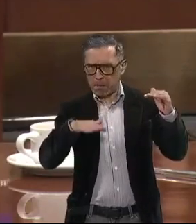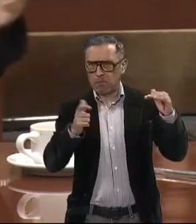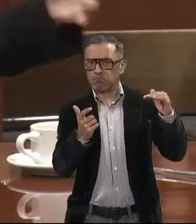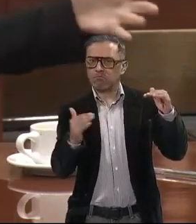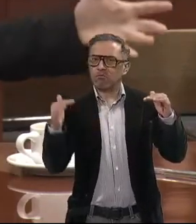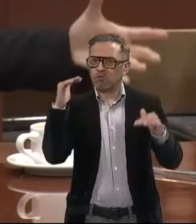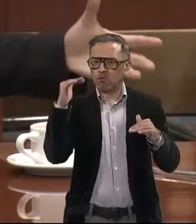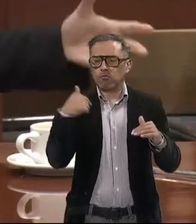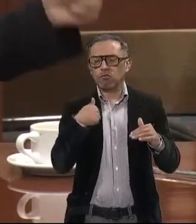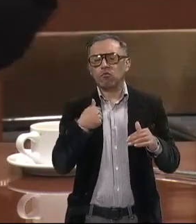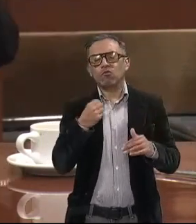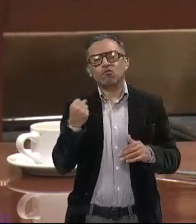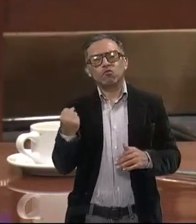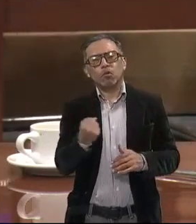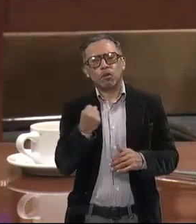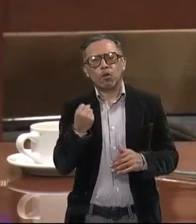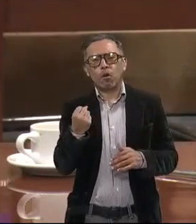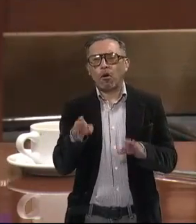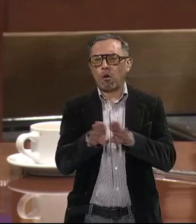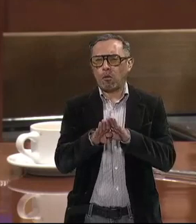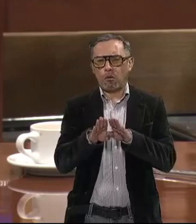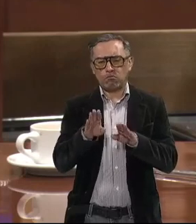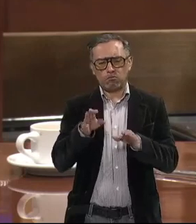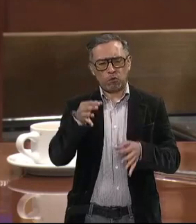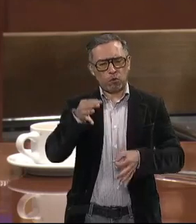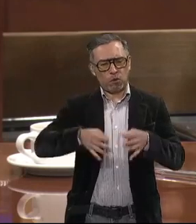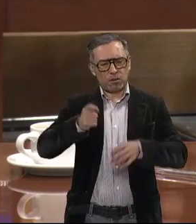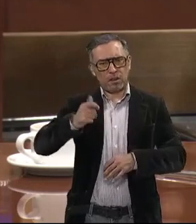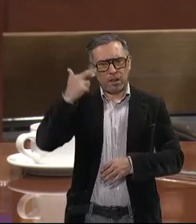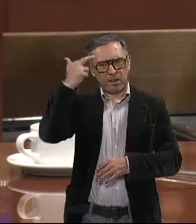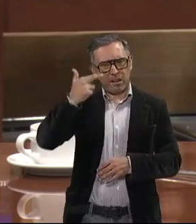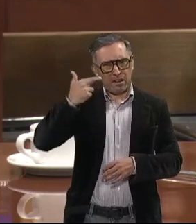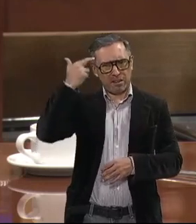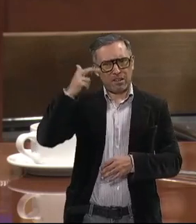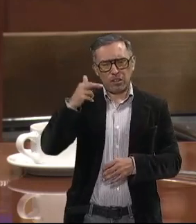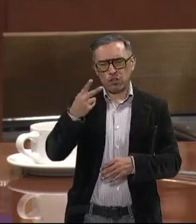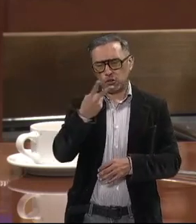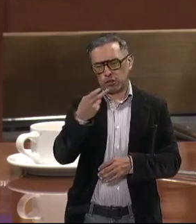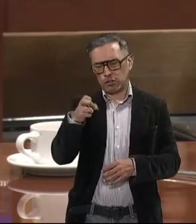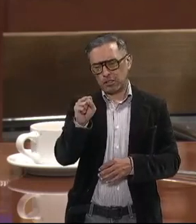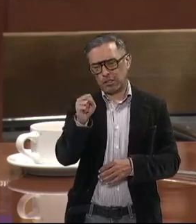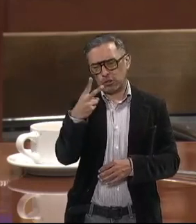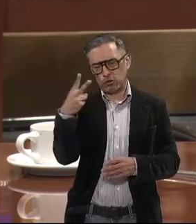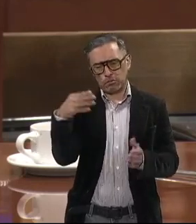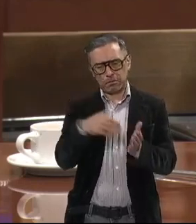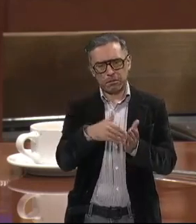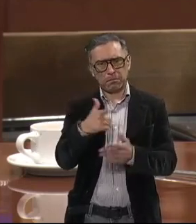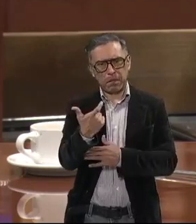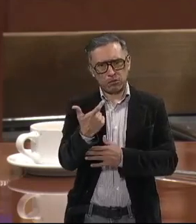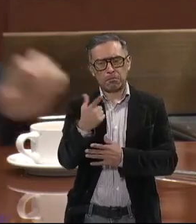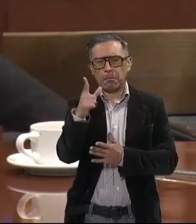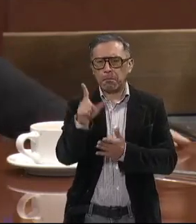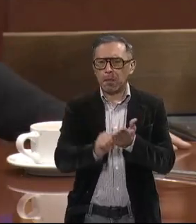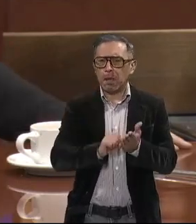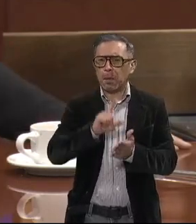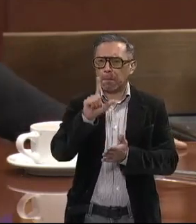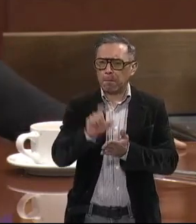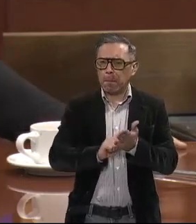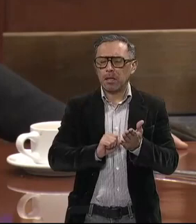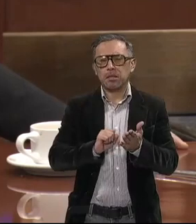como si fuera parte de esto de una corte de un rey. 262 mil pesos mensuales se embolsan desde